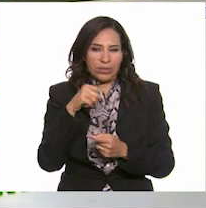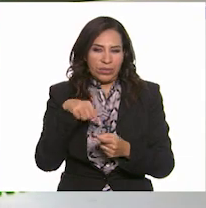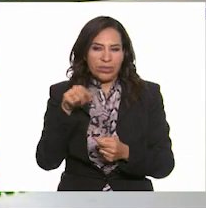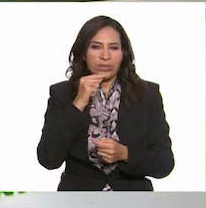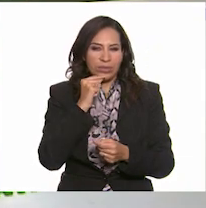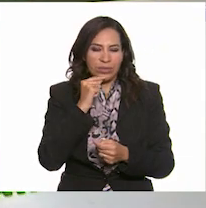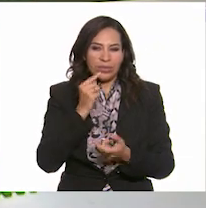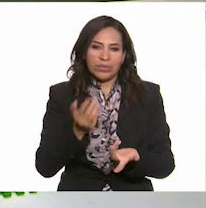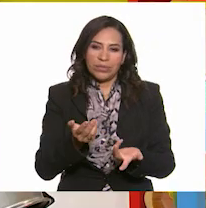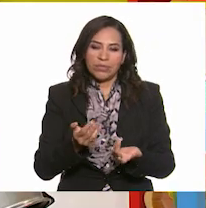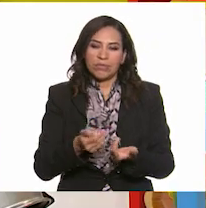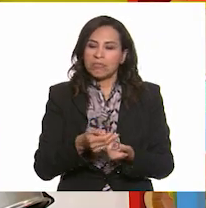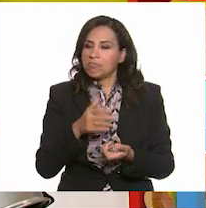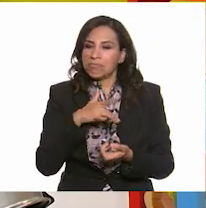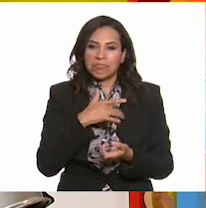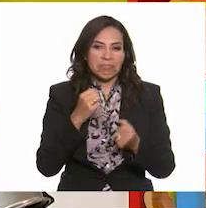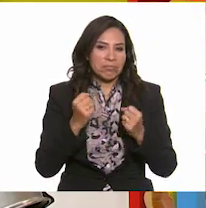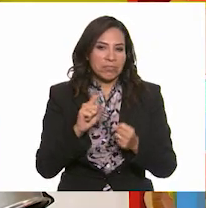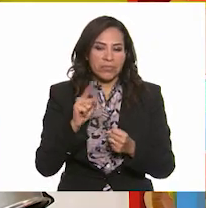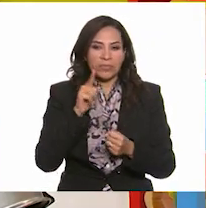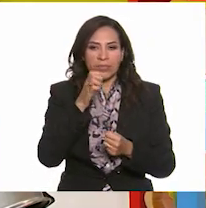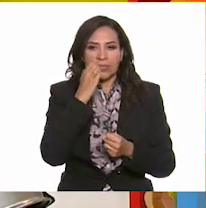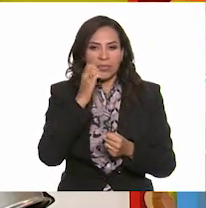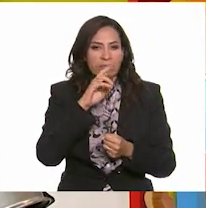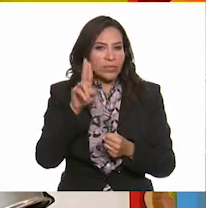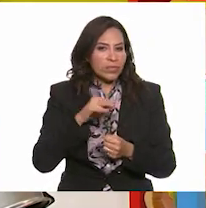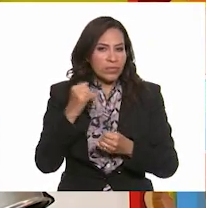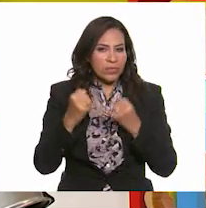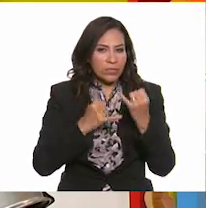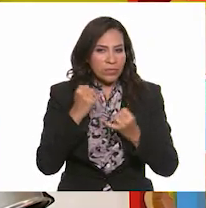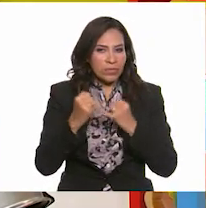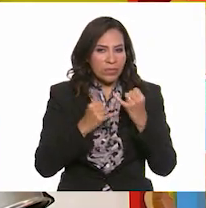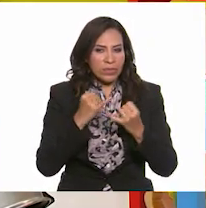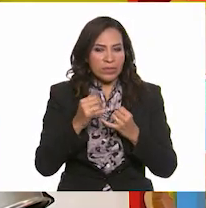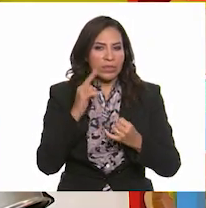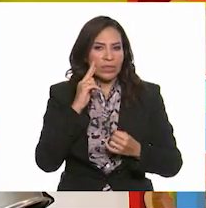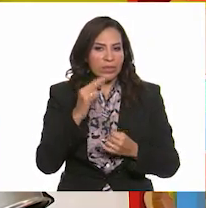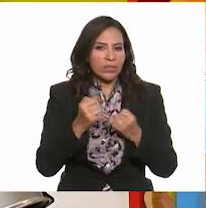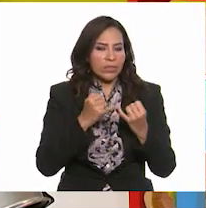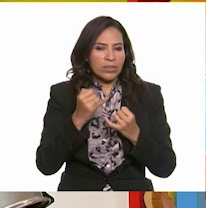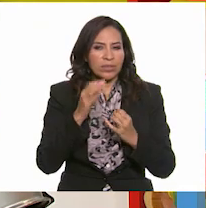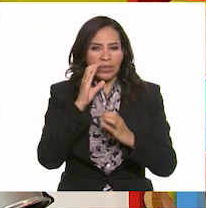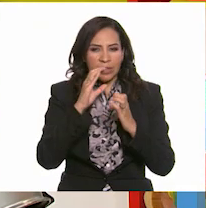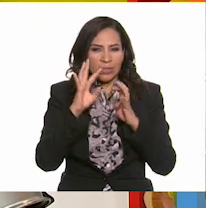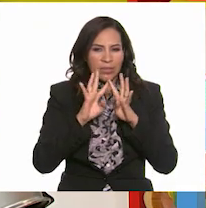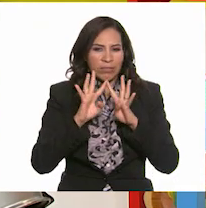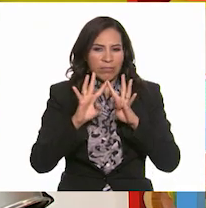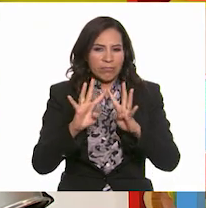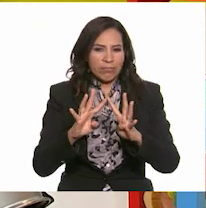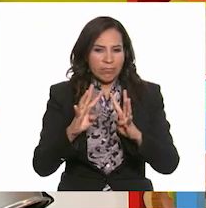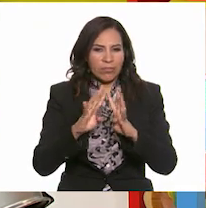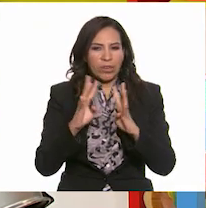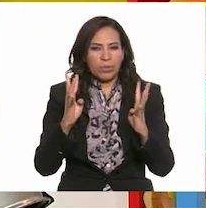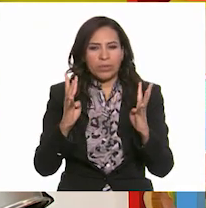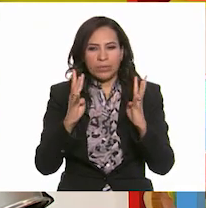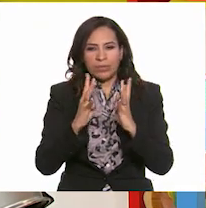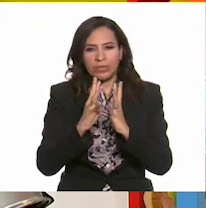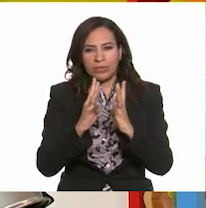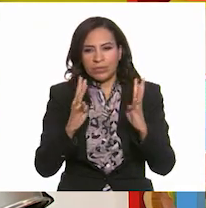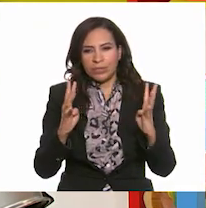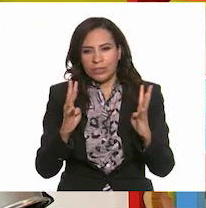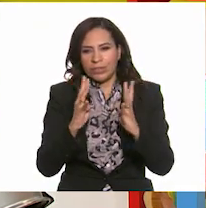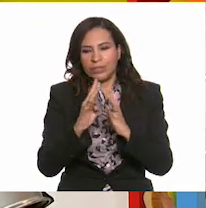musicales? ¡Ay, no estoy seguro! ¿En tu escuela nunca las han jugado? A ver, las rondas musicales será algo así